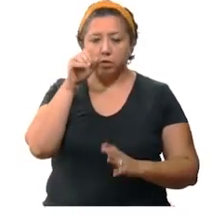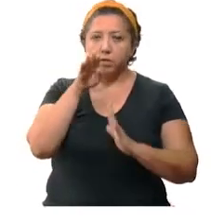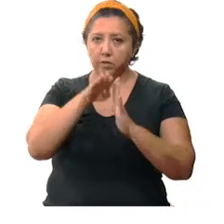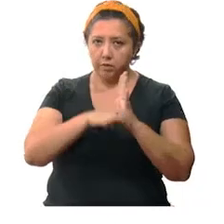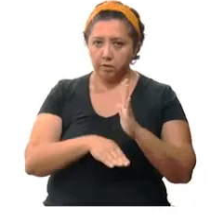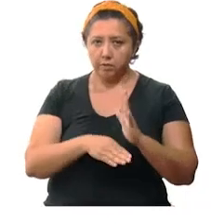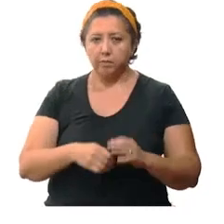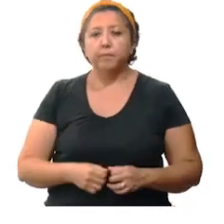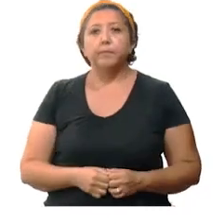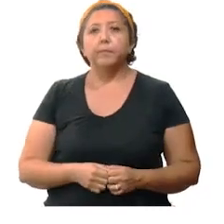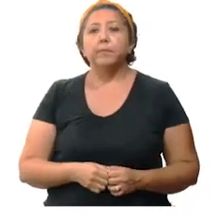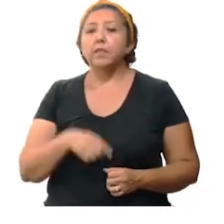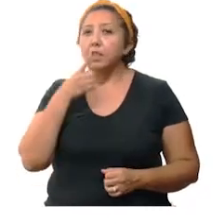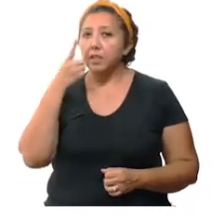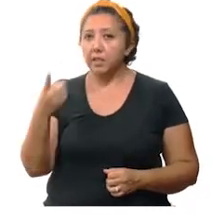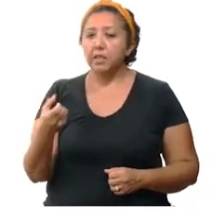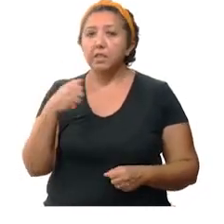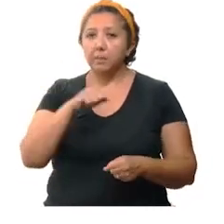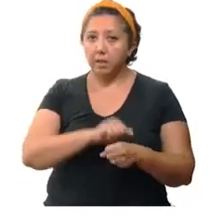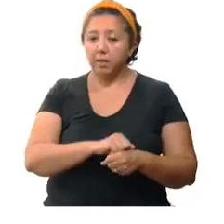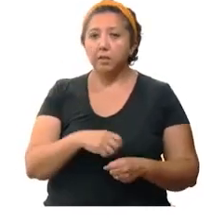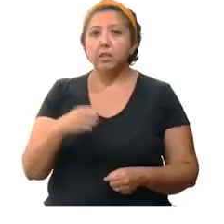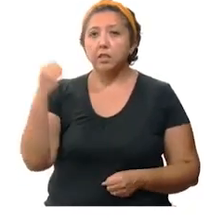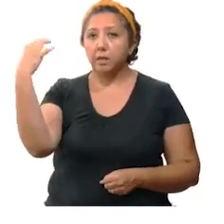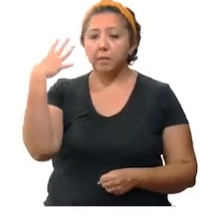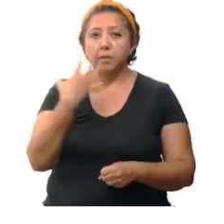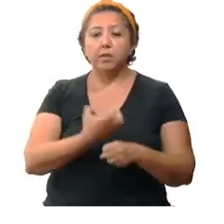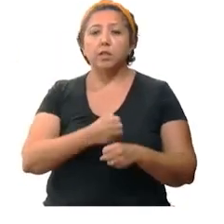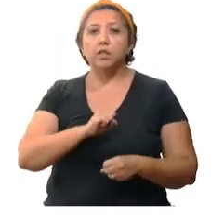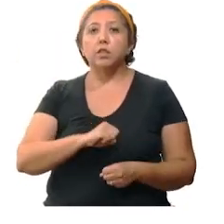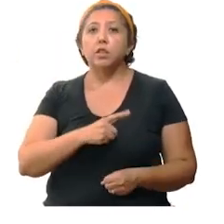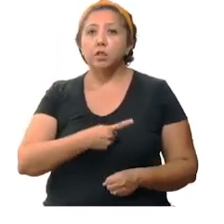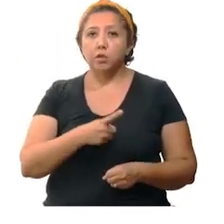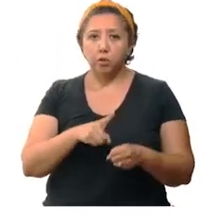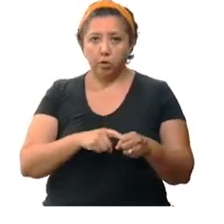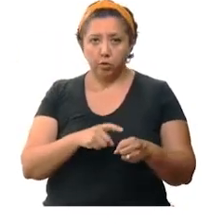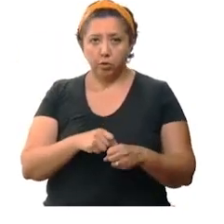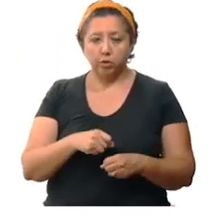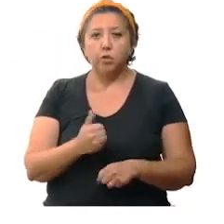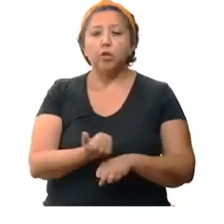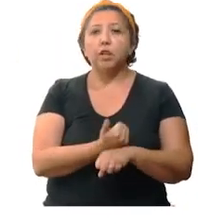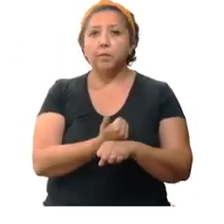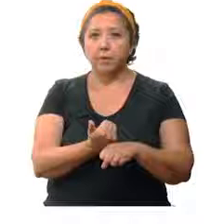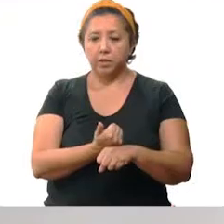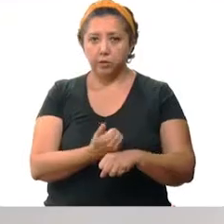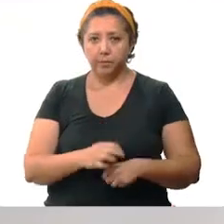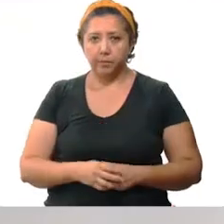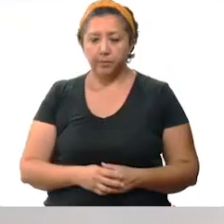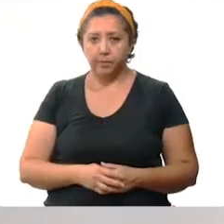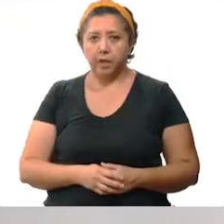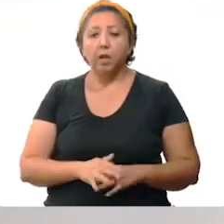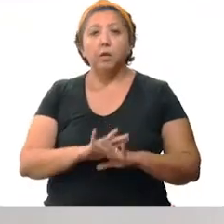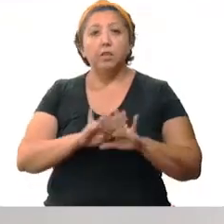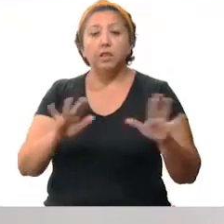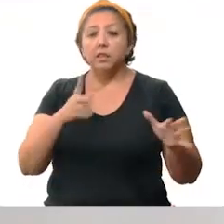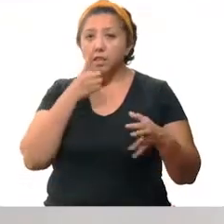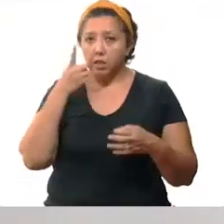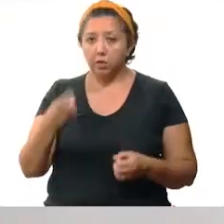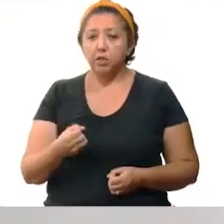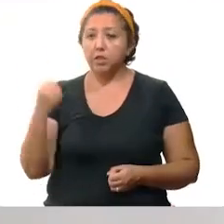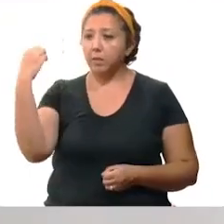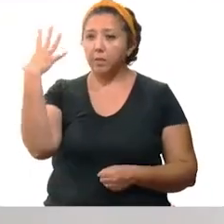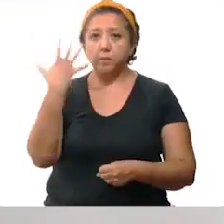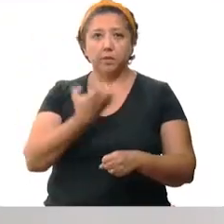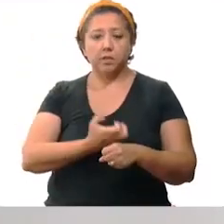descenso. Los indicadores semanales del semáforo estatal de salud marcan color amarillo. Como se ha informado, el